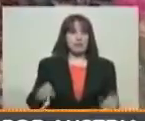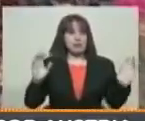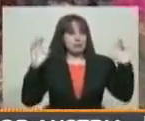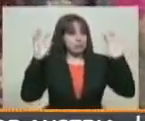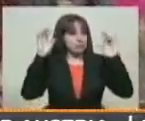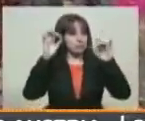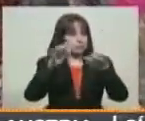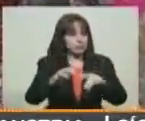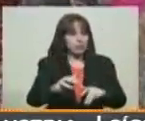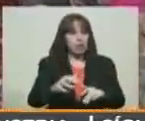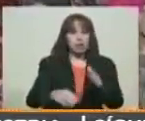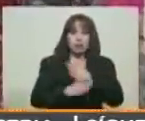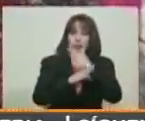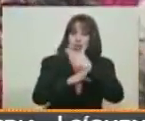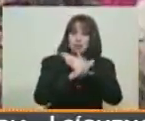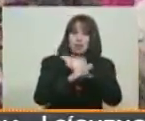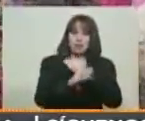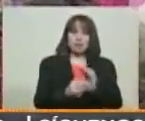todavía.